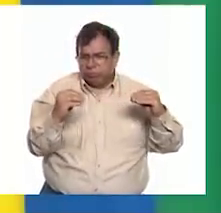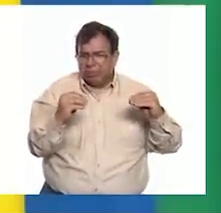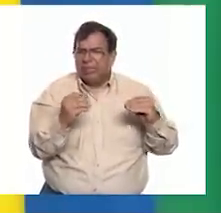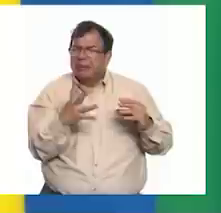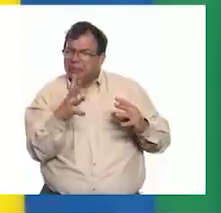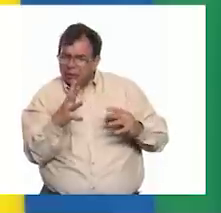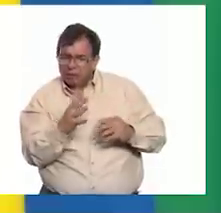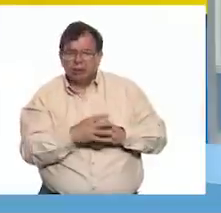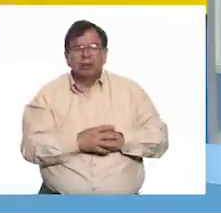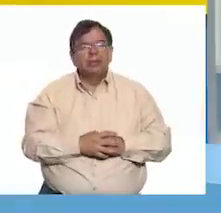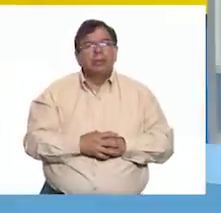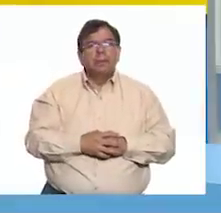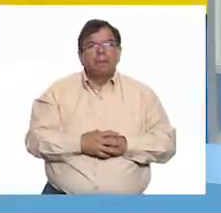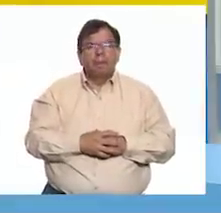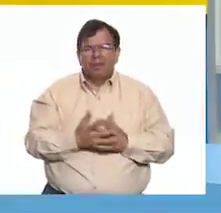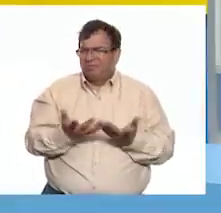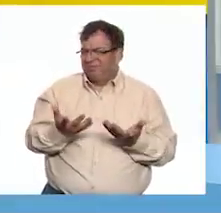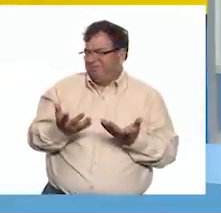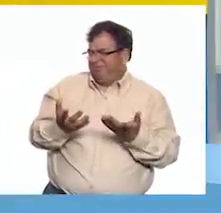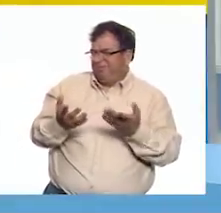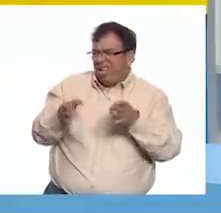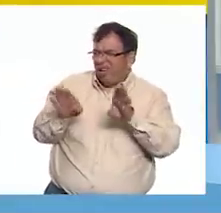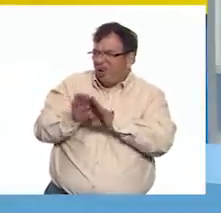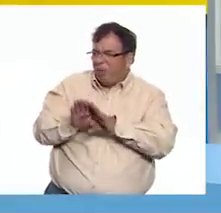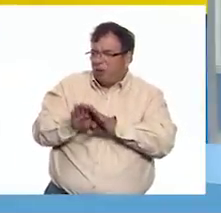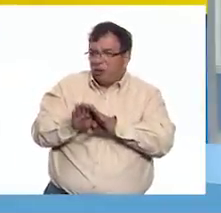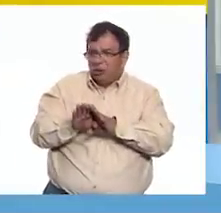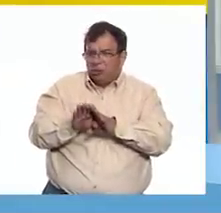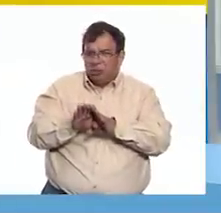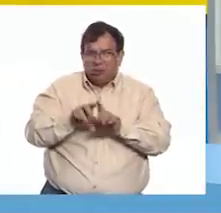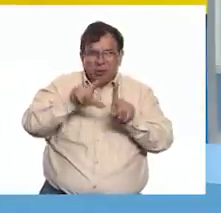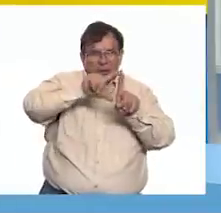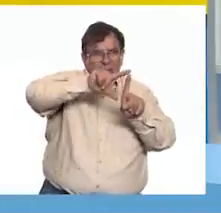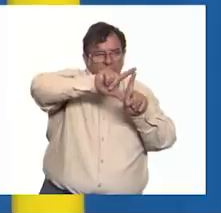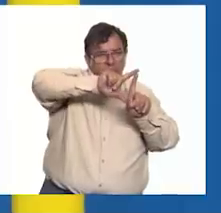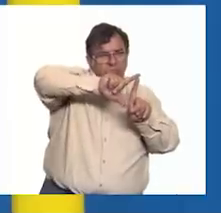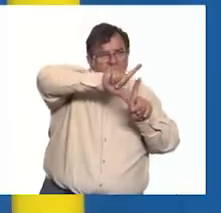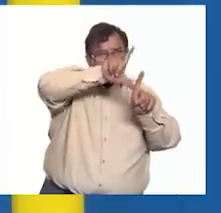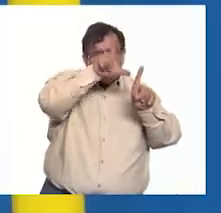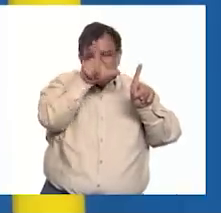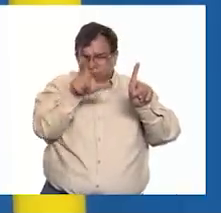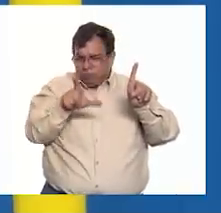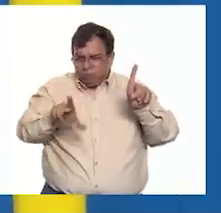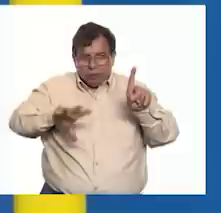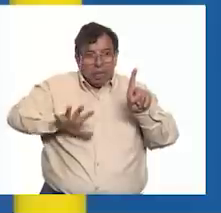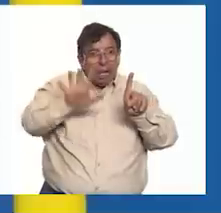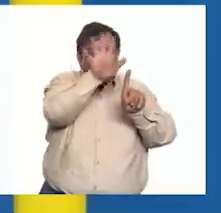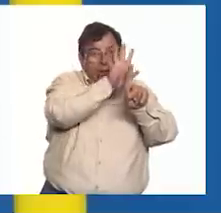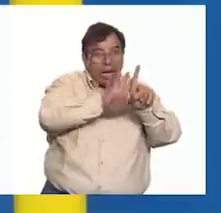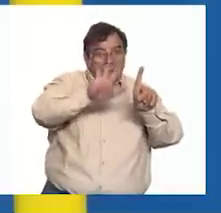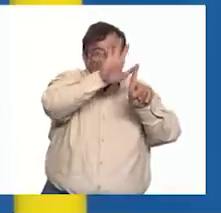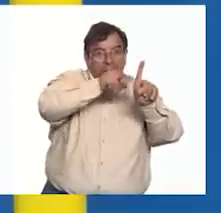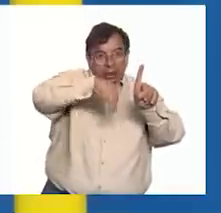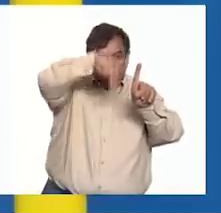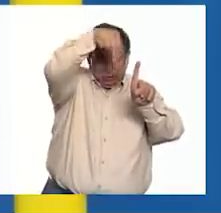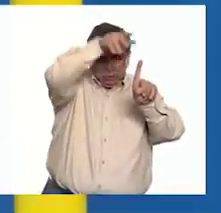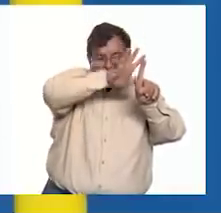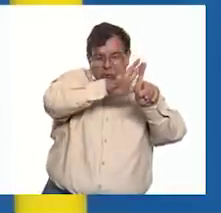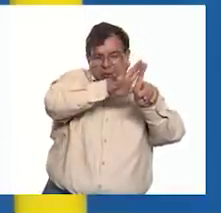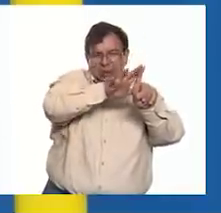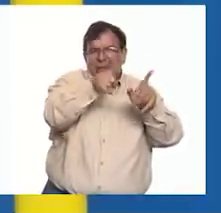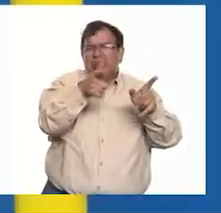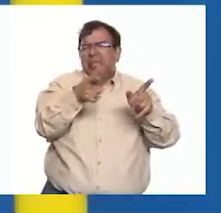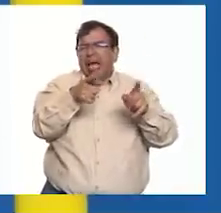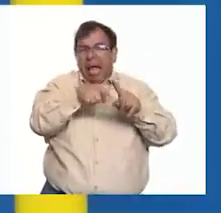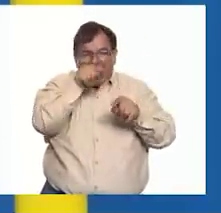semidesérticos, perdón, pero, Larisa. ¿Cómo es eso? ¿En toda la región noroeste? Sí, con la región noroeste me refiero a las